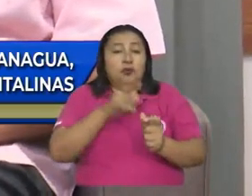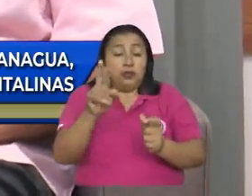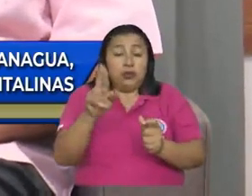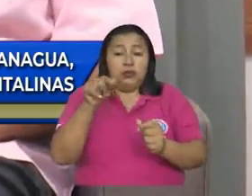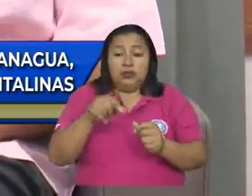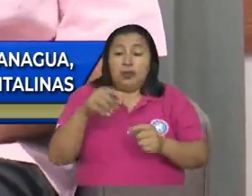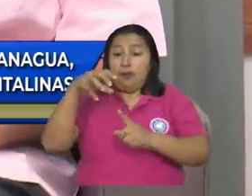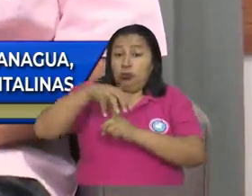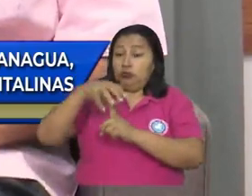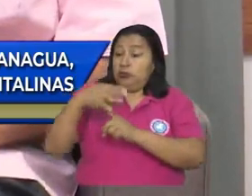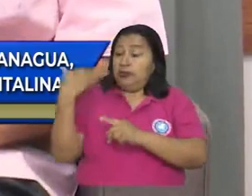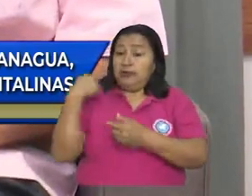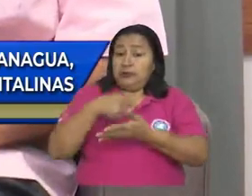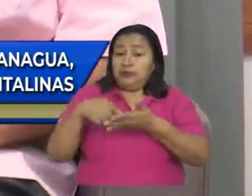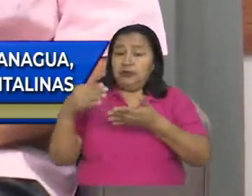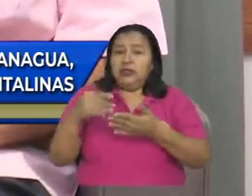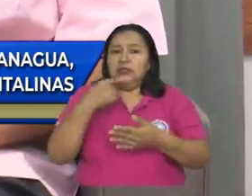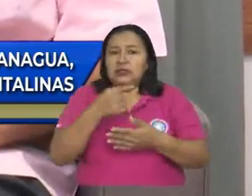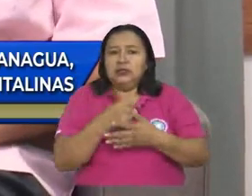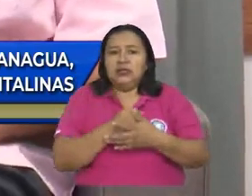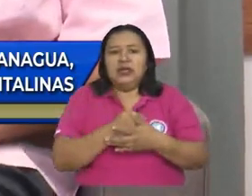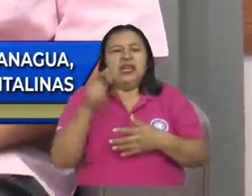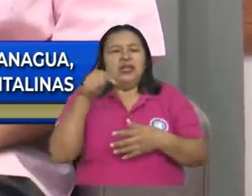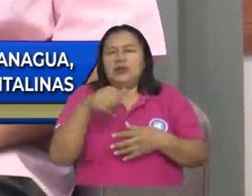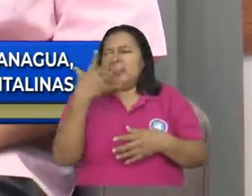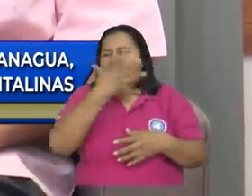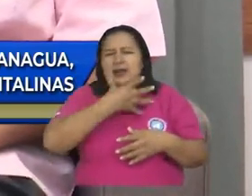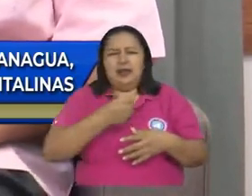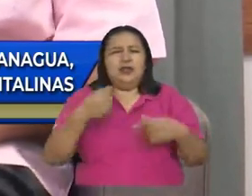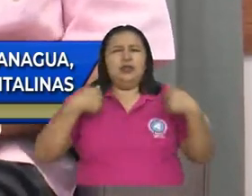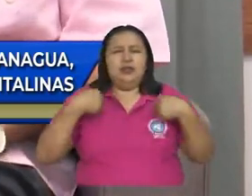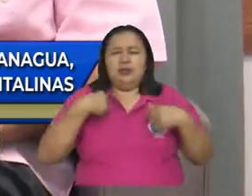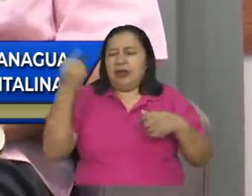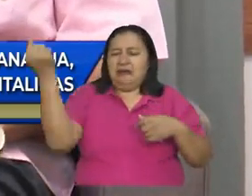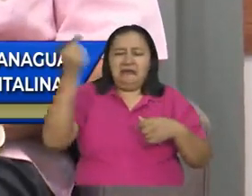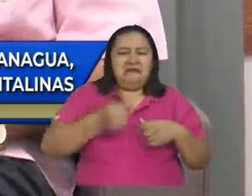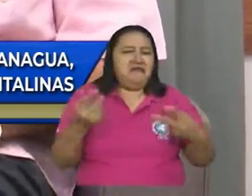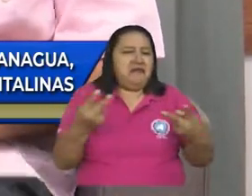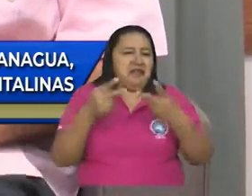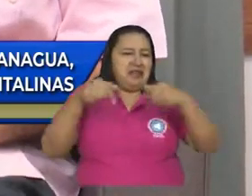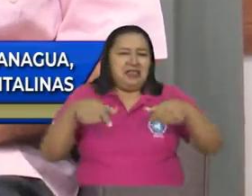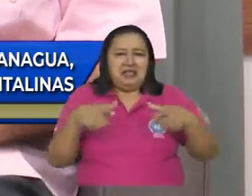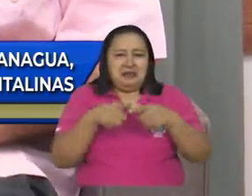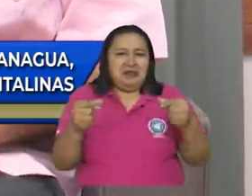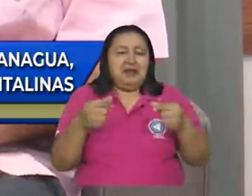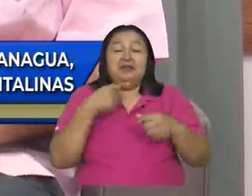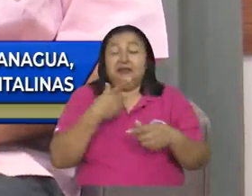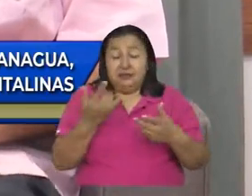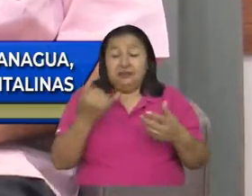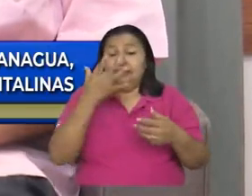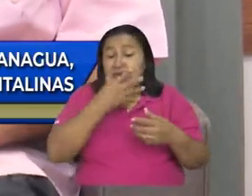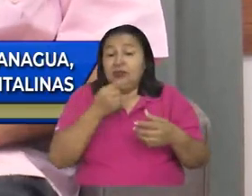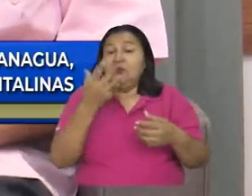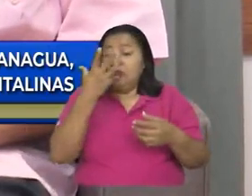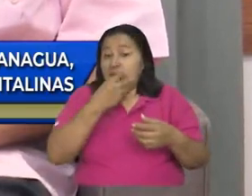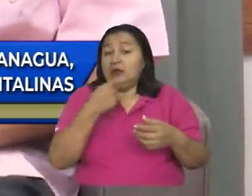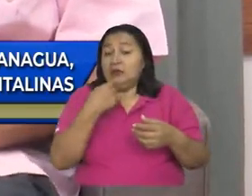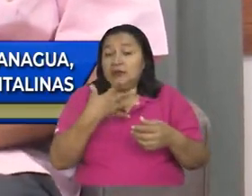este fin de semana y decían, esto está lindo, yo estoy a punto de venirme a vivir aquí porque